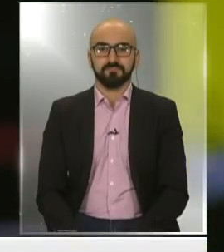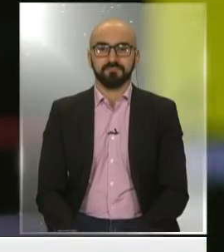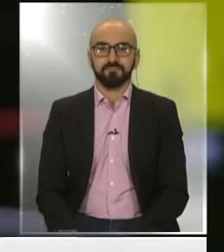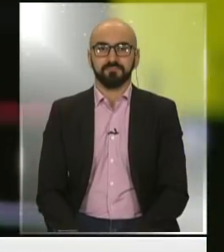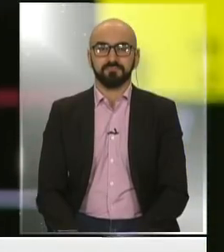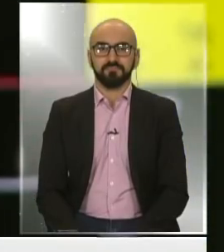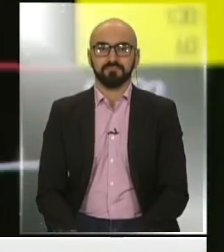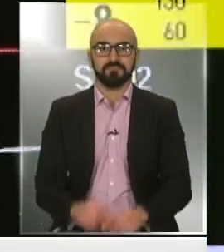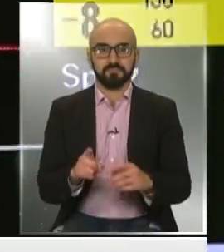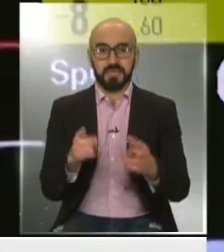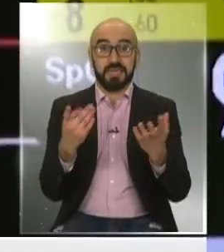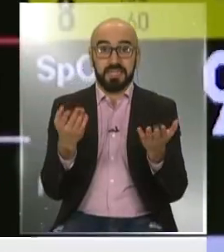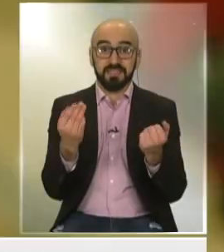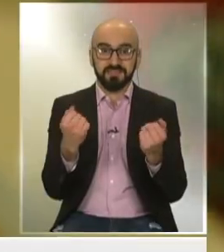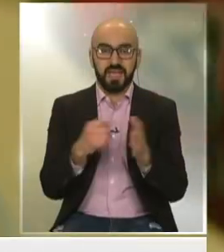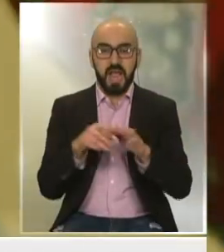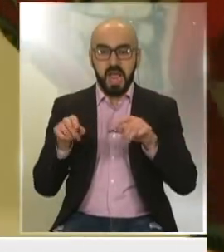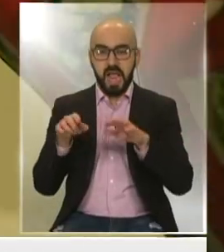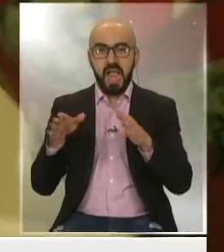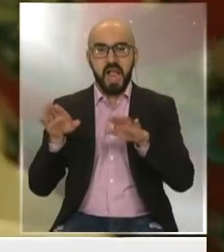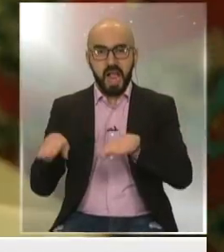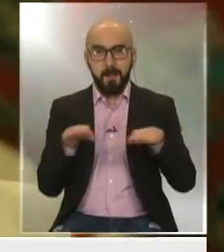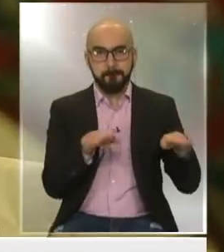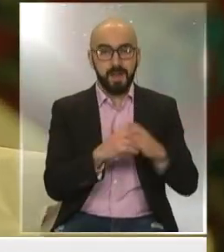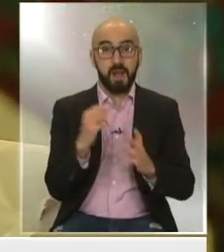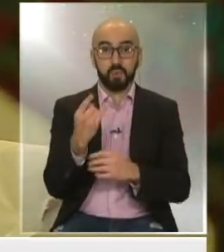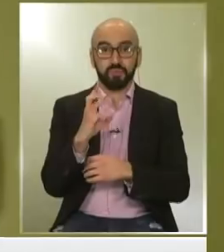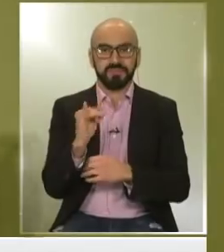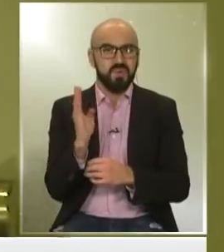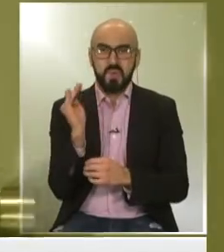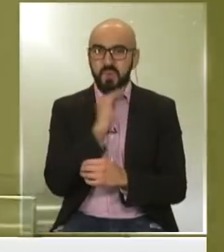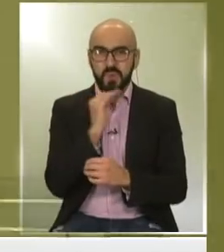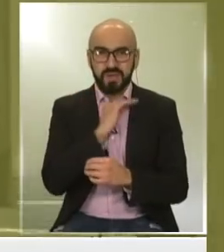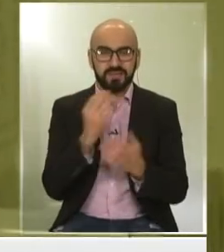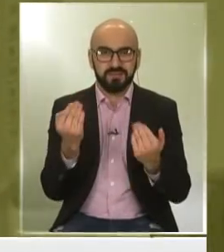La necesidad de camas UCI es más urgente que nunca.